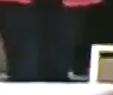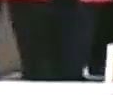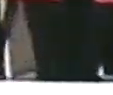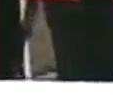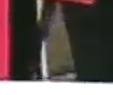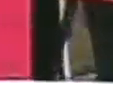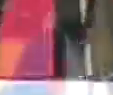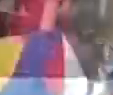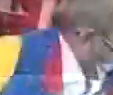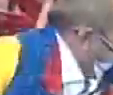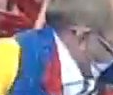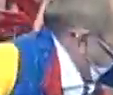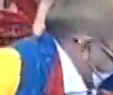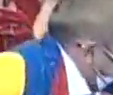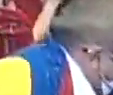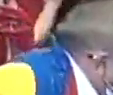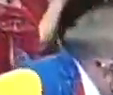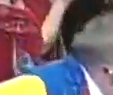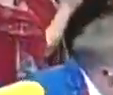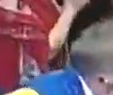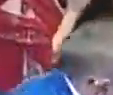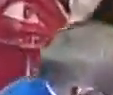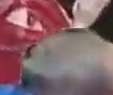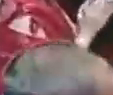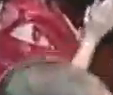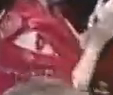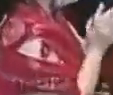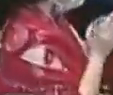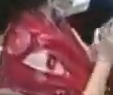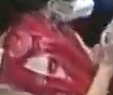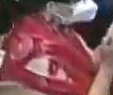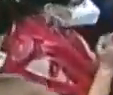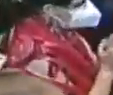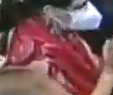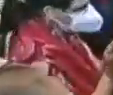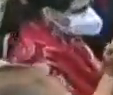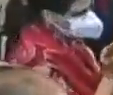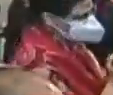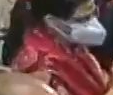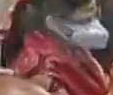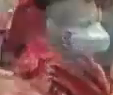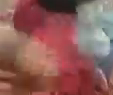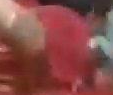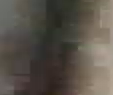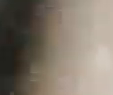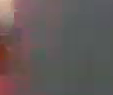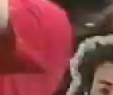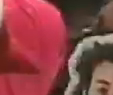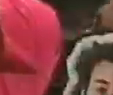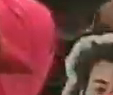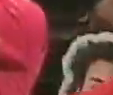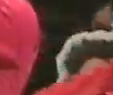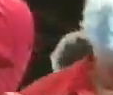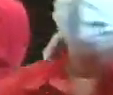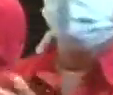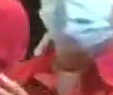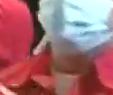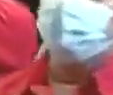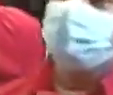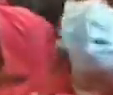liberar a su pueblo. Vámonos para allá, vamos a su encuentro, vámonos para allá, vamos a su encuentro. ¡Esa palma